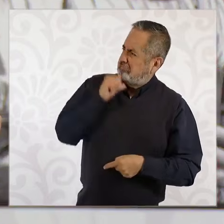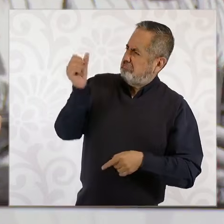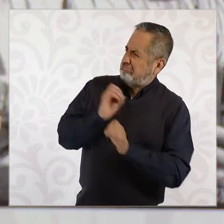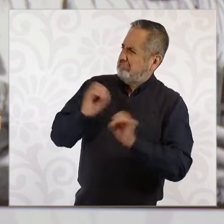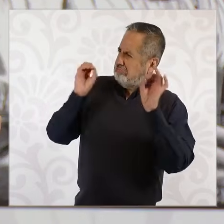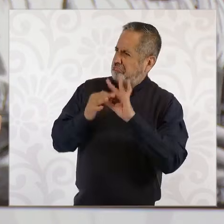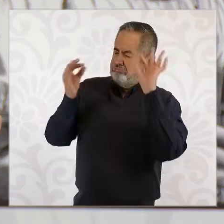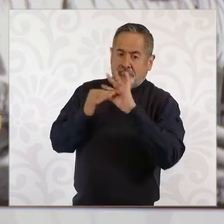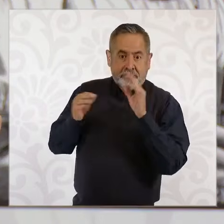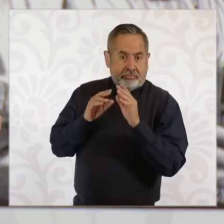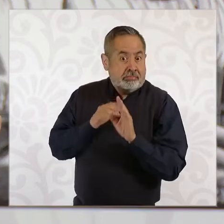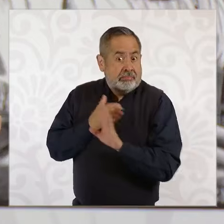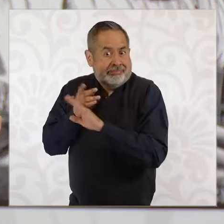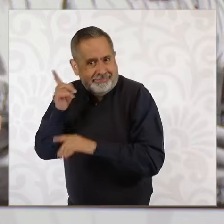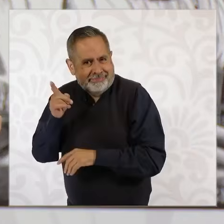española a los territorios?